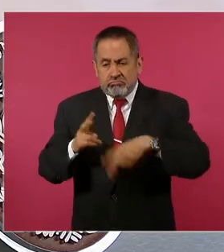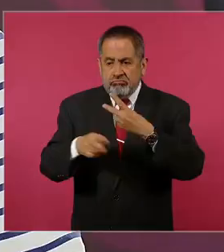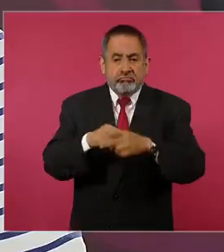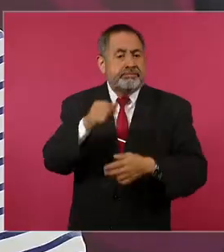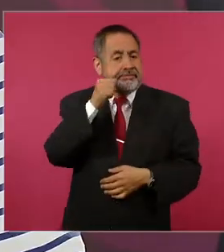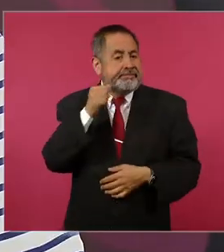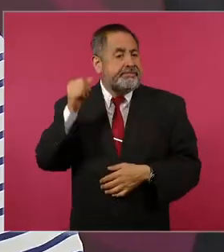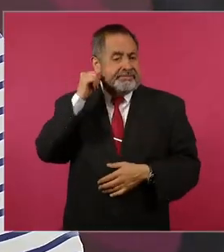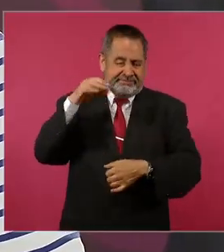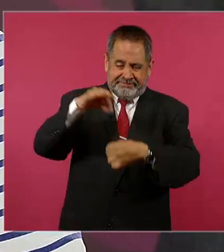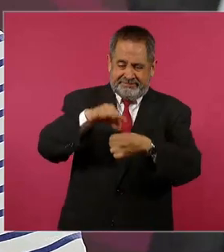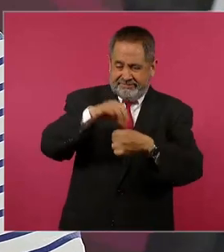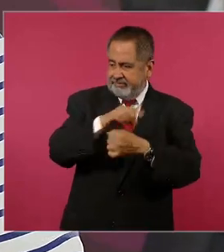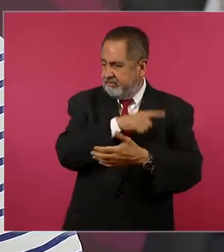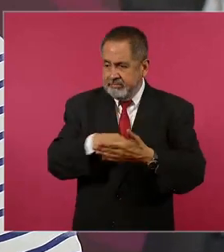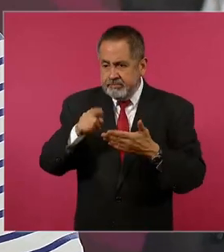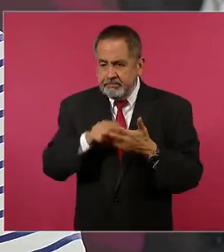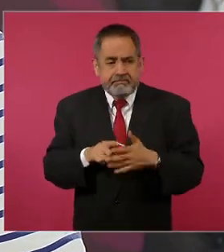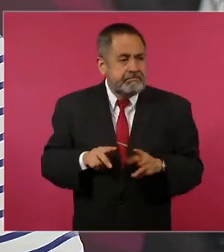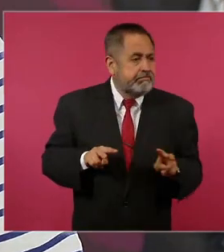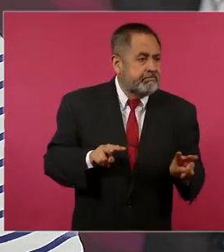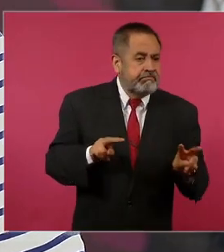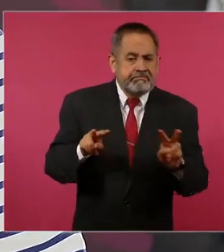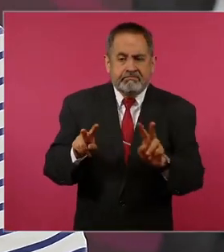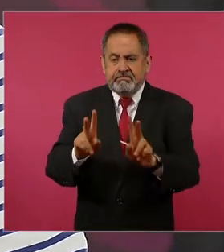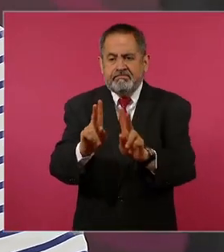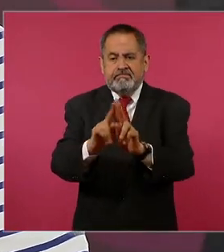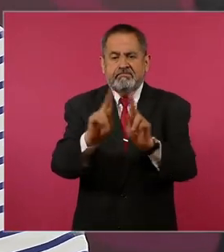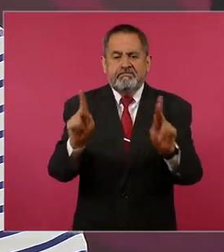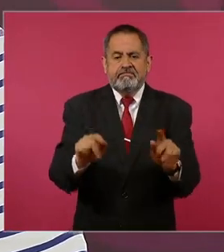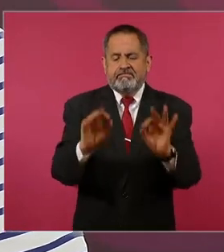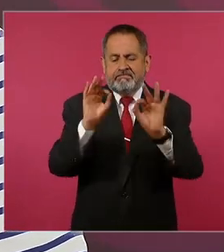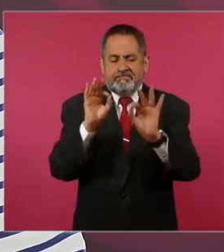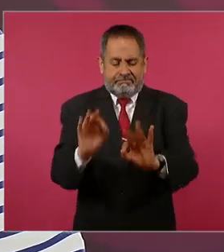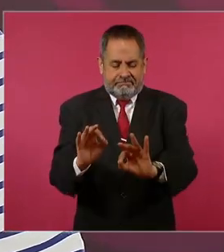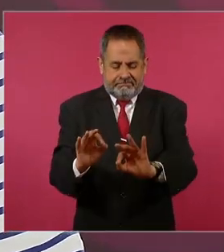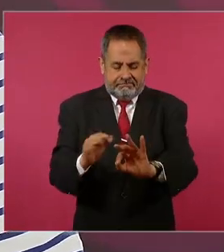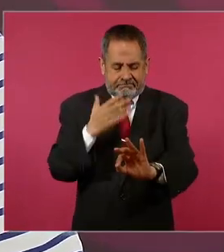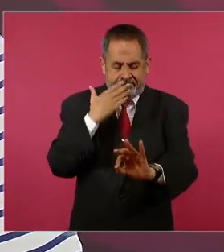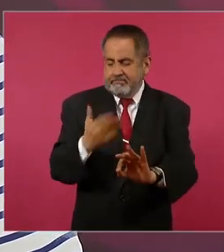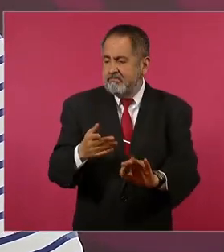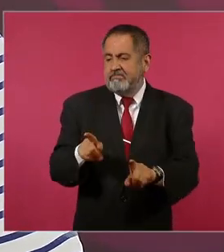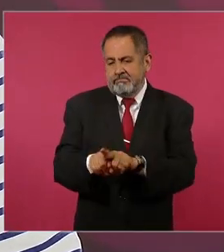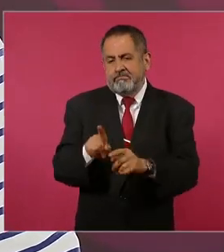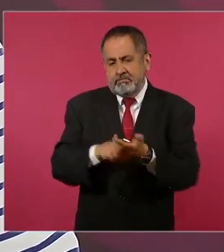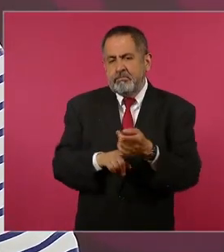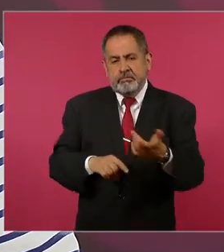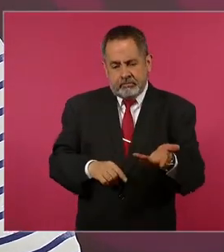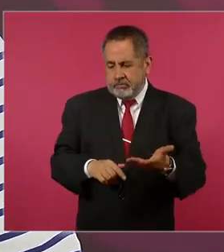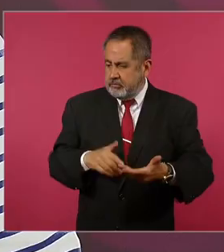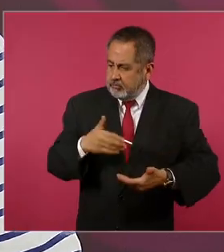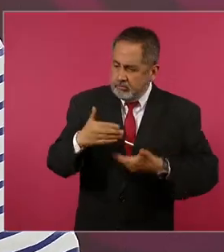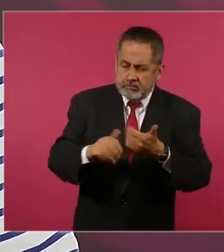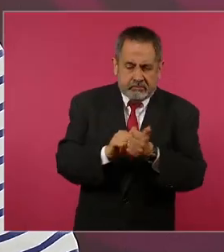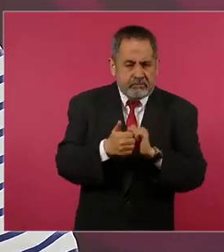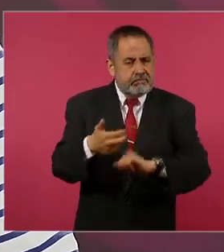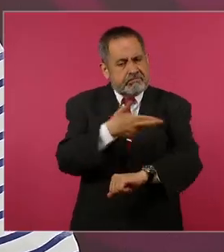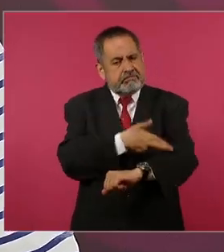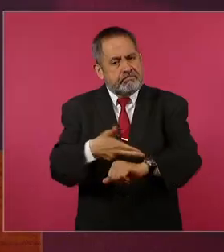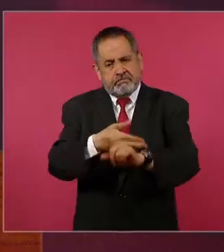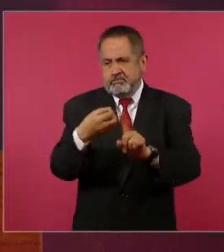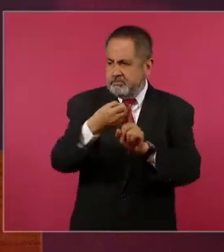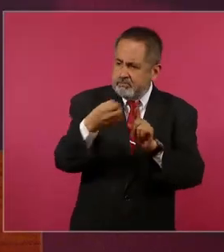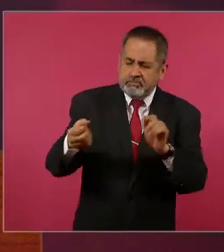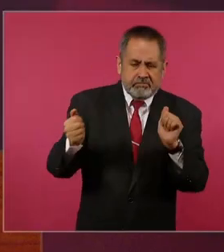comicios transcurrieran de manera pacífica y que se condujera todo el